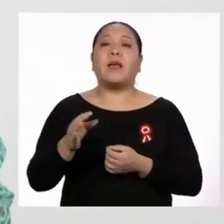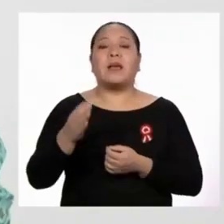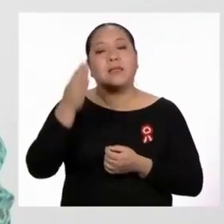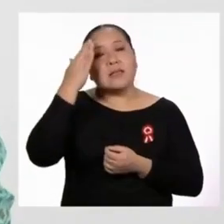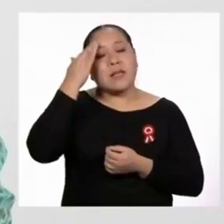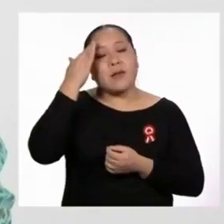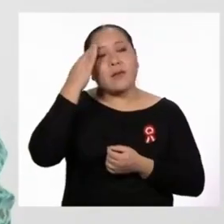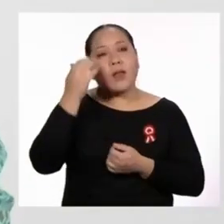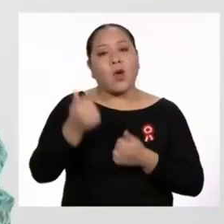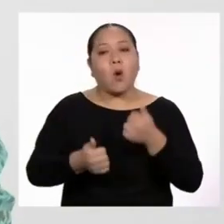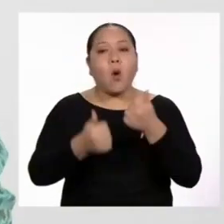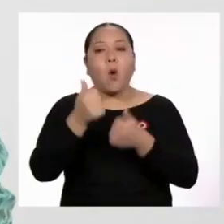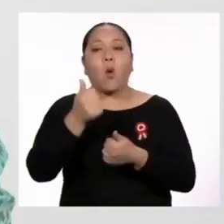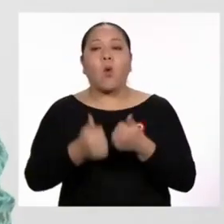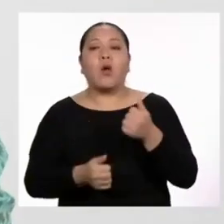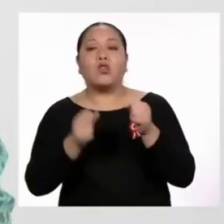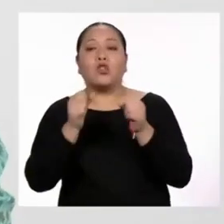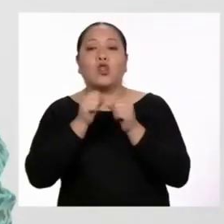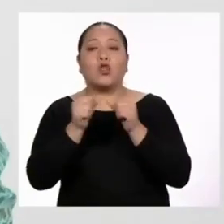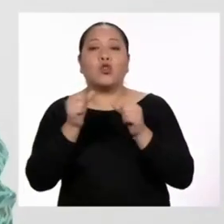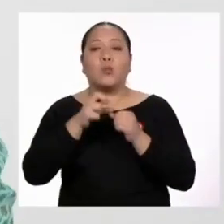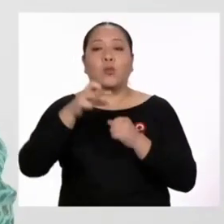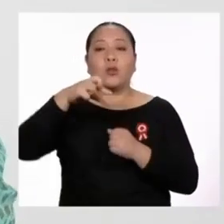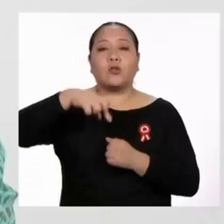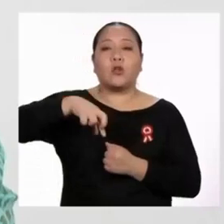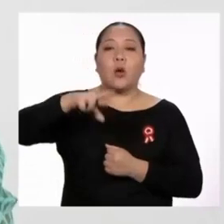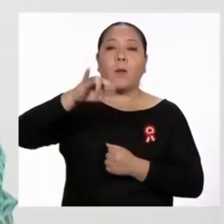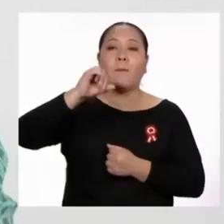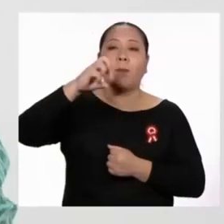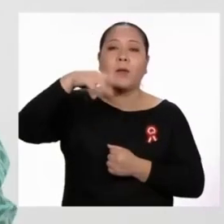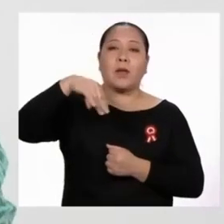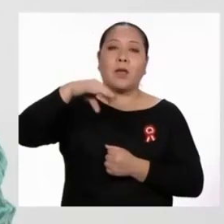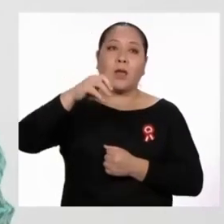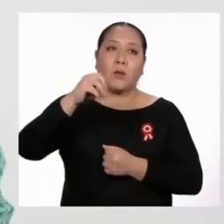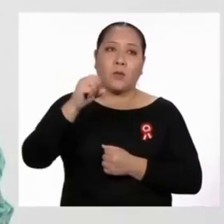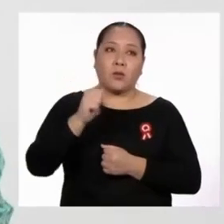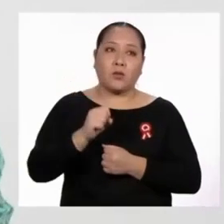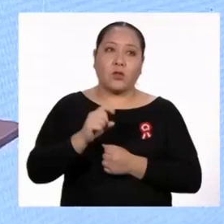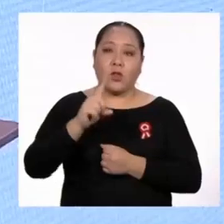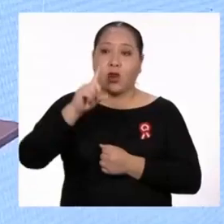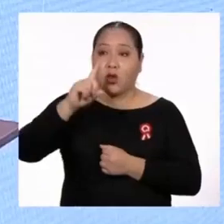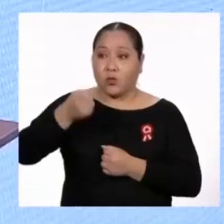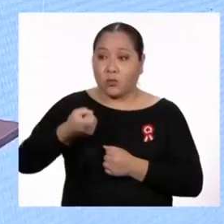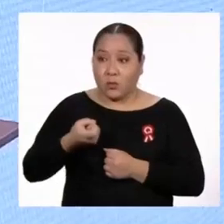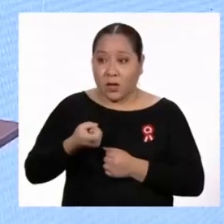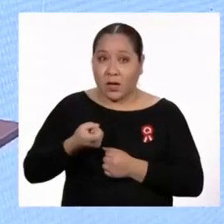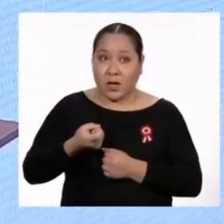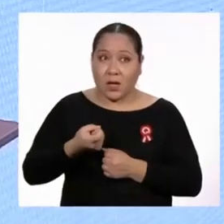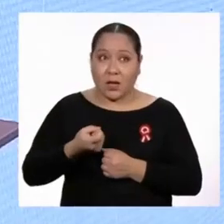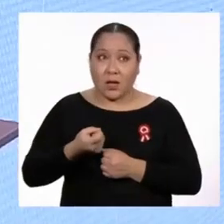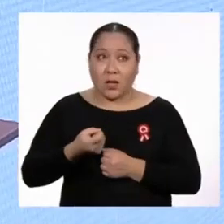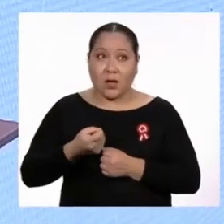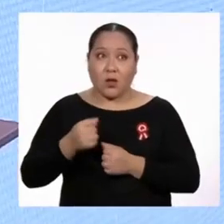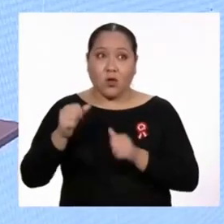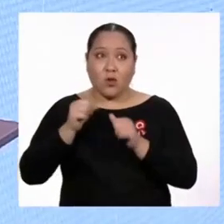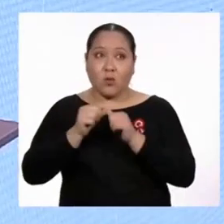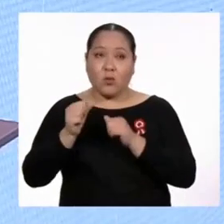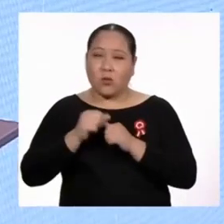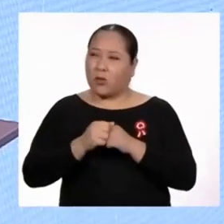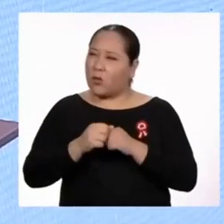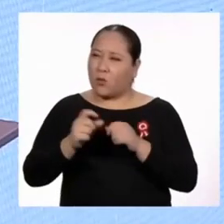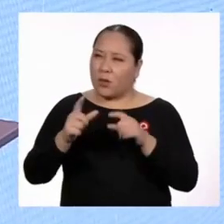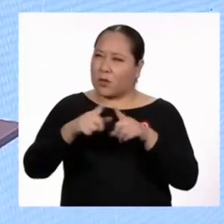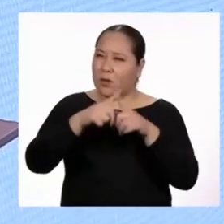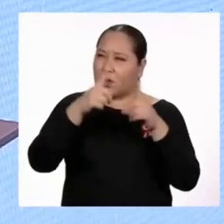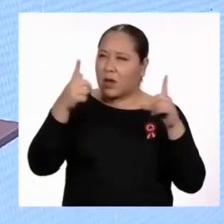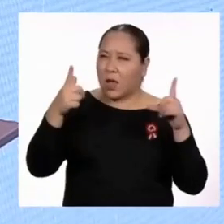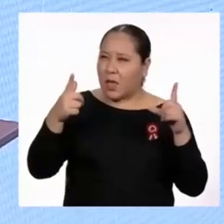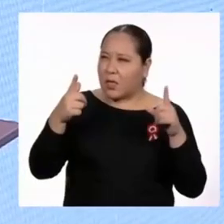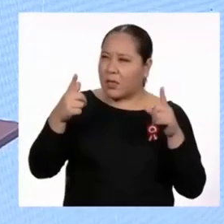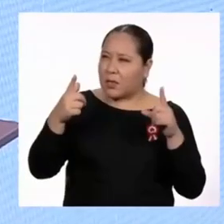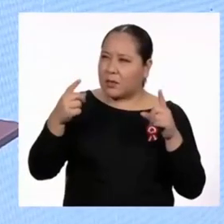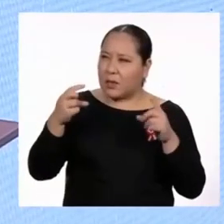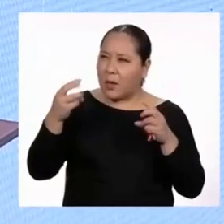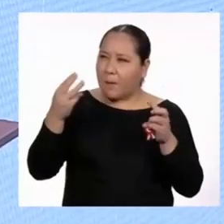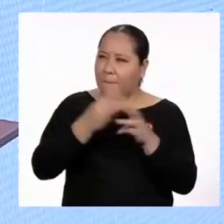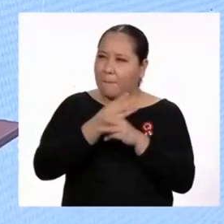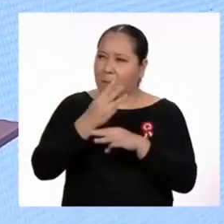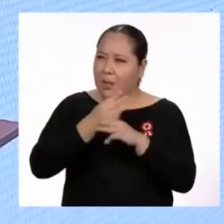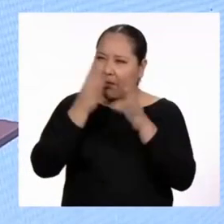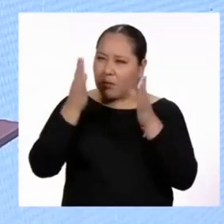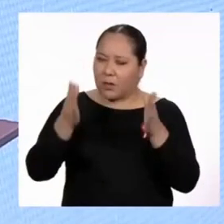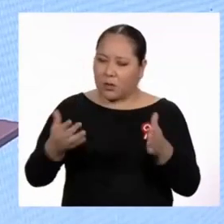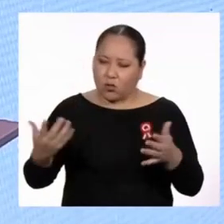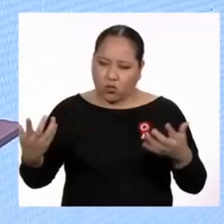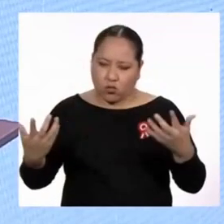determinar cuáles son los números primos de los 1000 primeros números. Ni los más grandes matemáticos han encontrado una